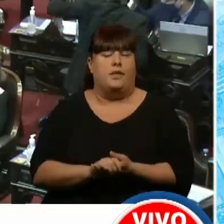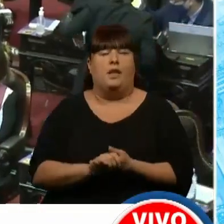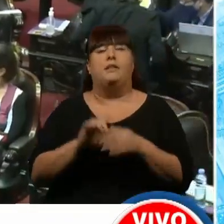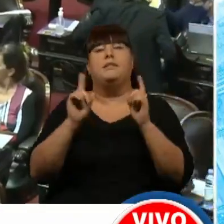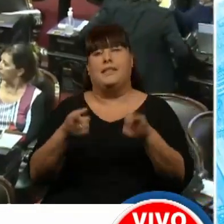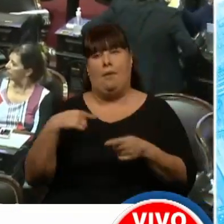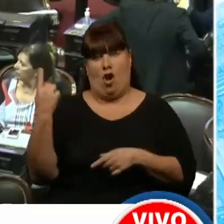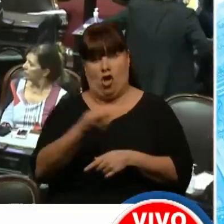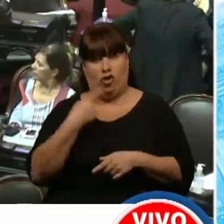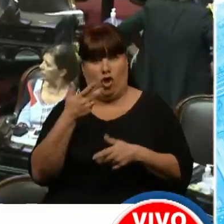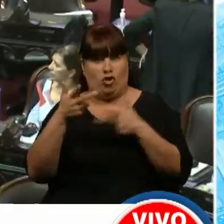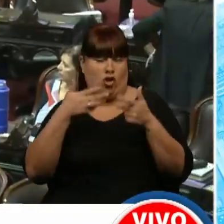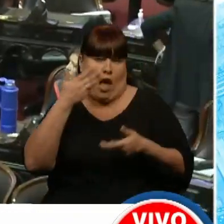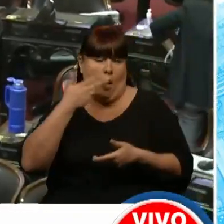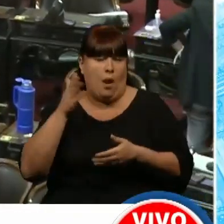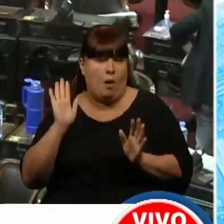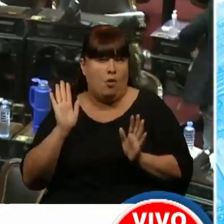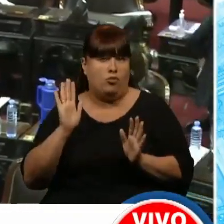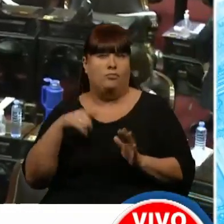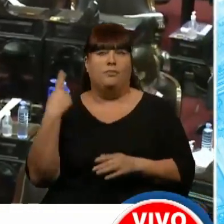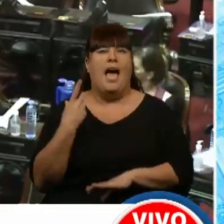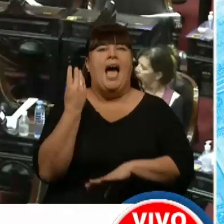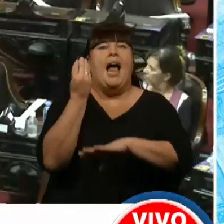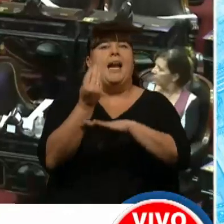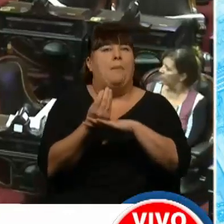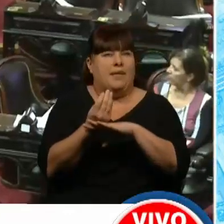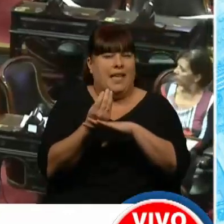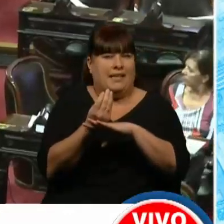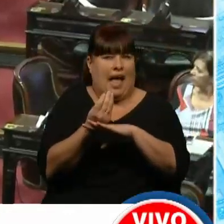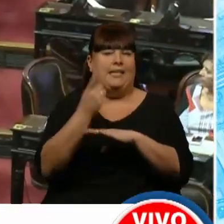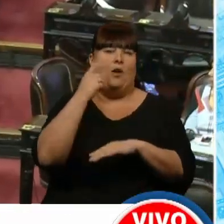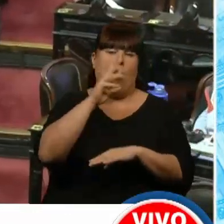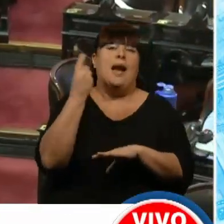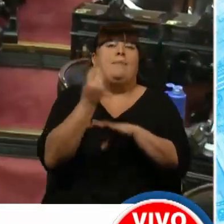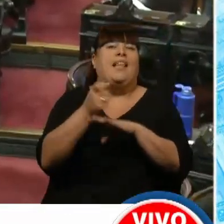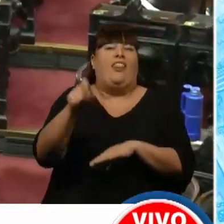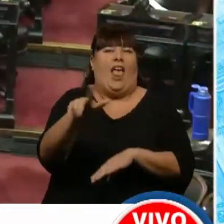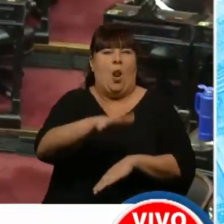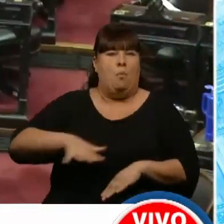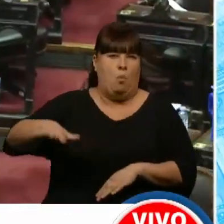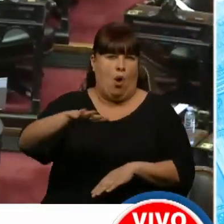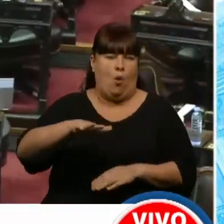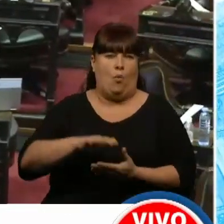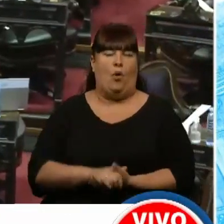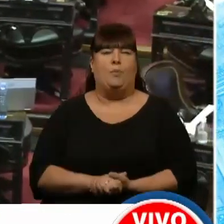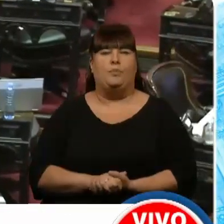que decimos, somos los representantes y las representantes del pueblo,